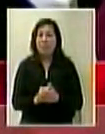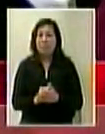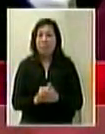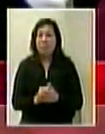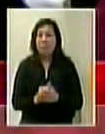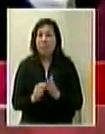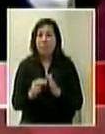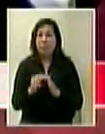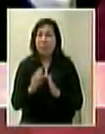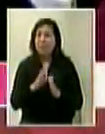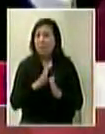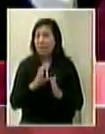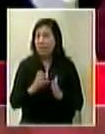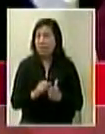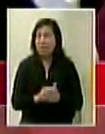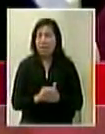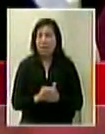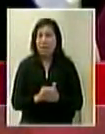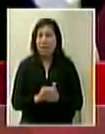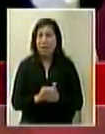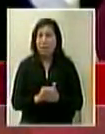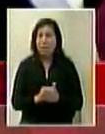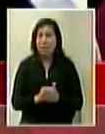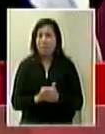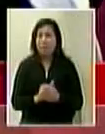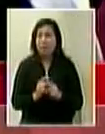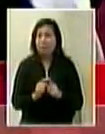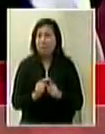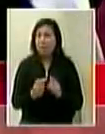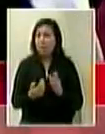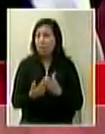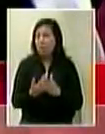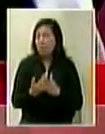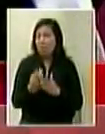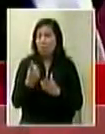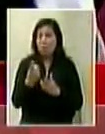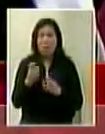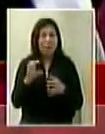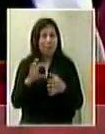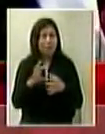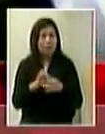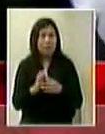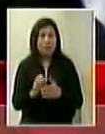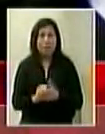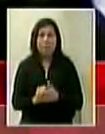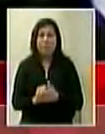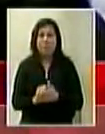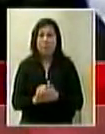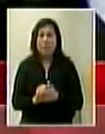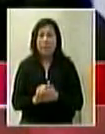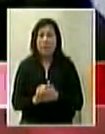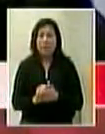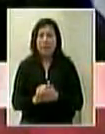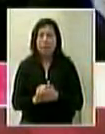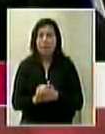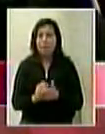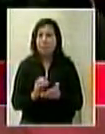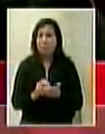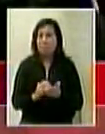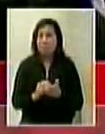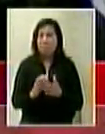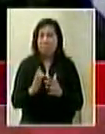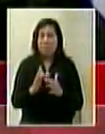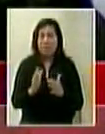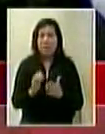de alto nivel de lesividad. Se dice que en el nuevo penal hay un solo candado, ¿no? Que entonces hay riesgo de